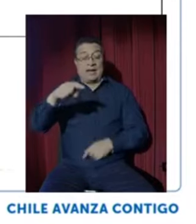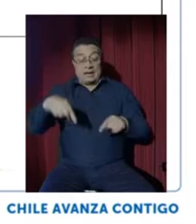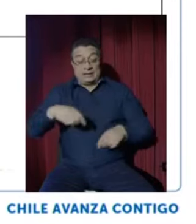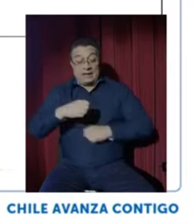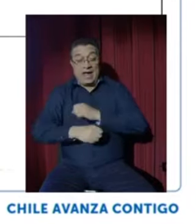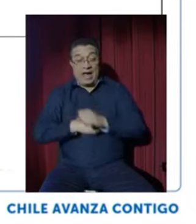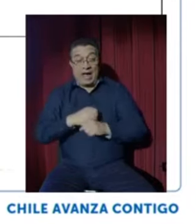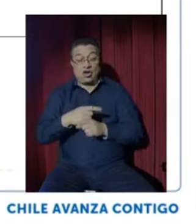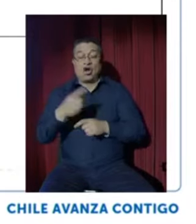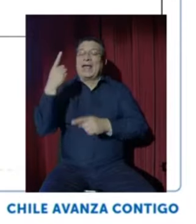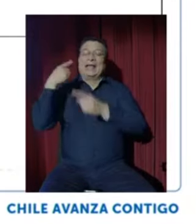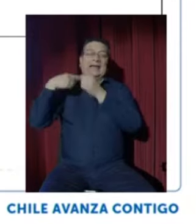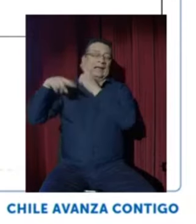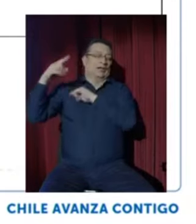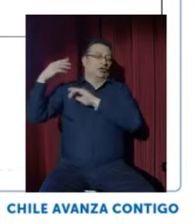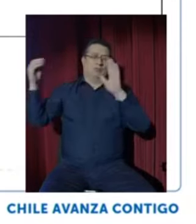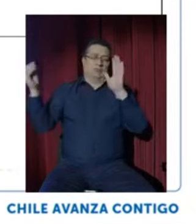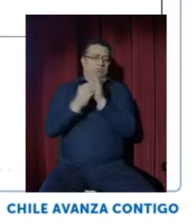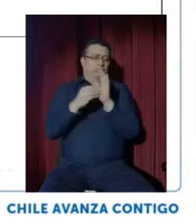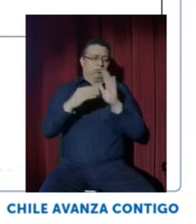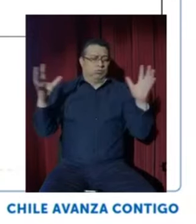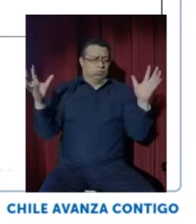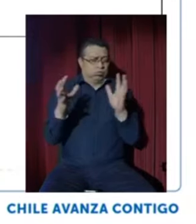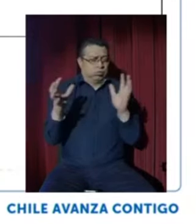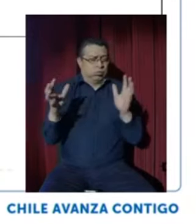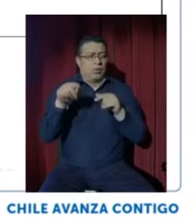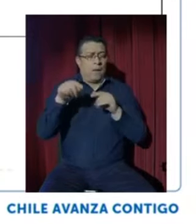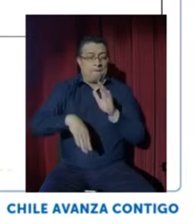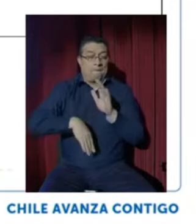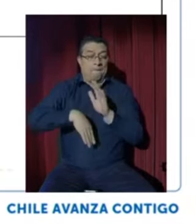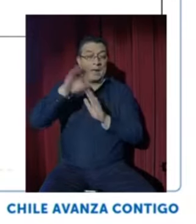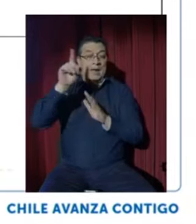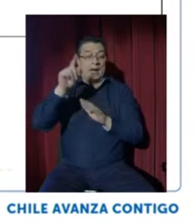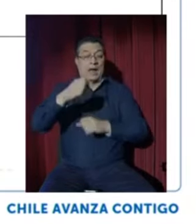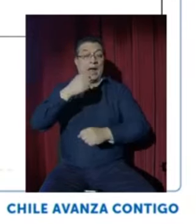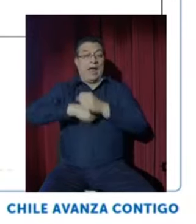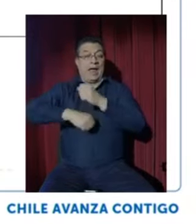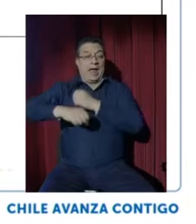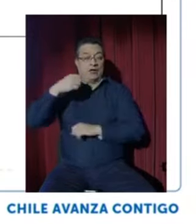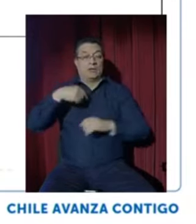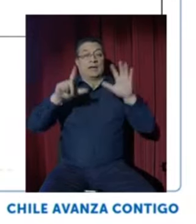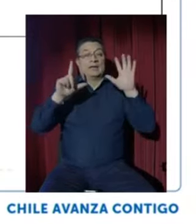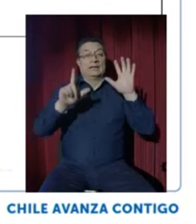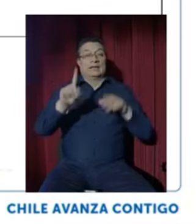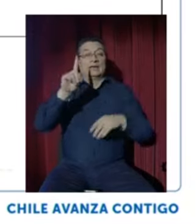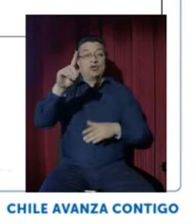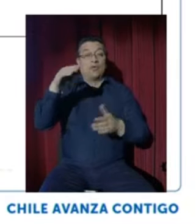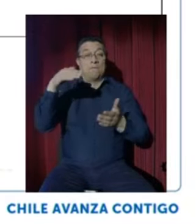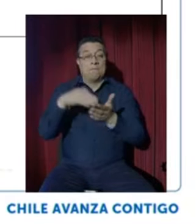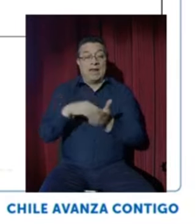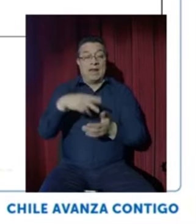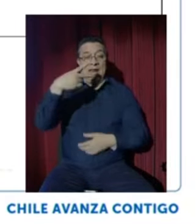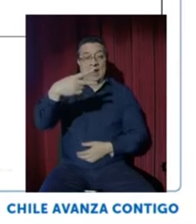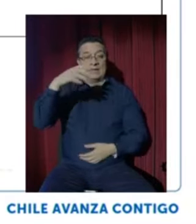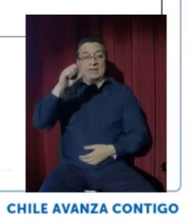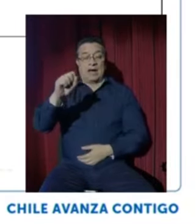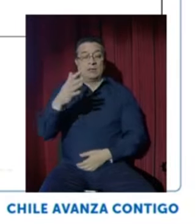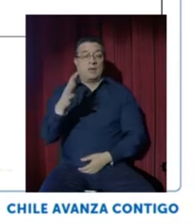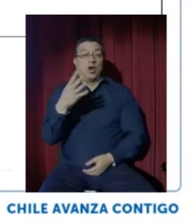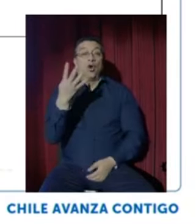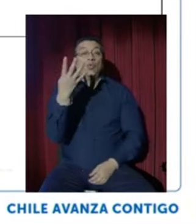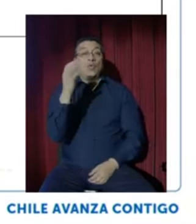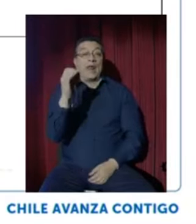hay una cifra histórica histórica en los últimos años este 71,000 hectárea es cerca del